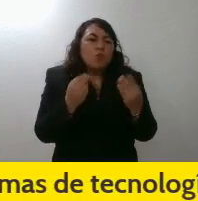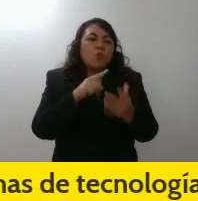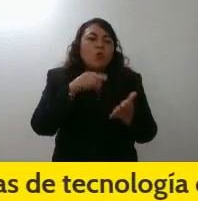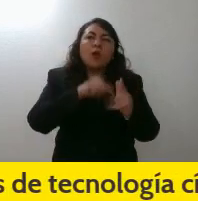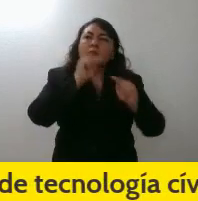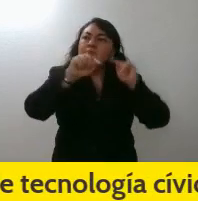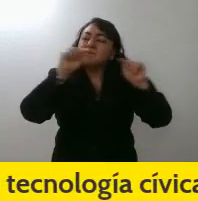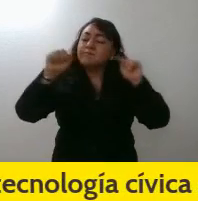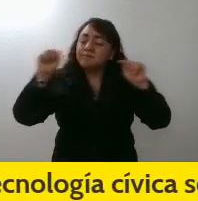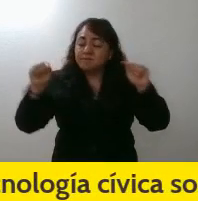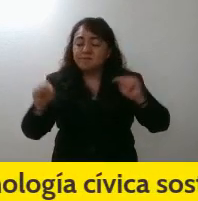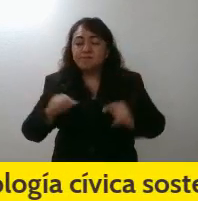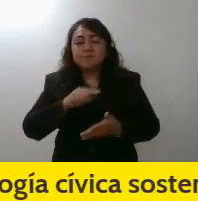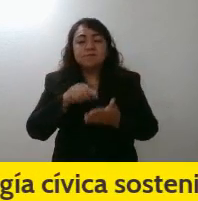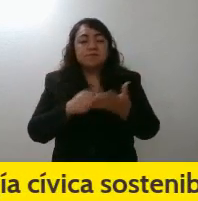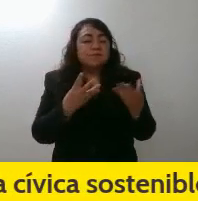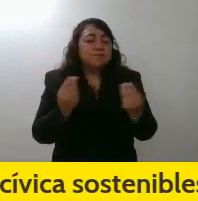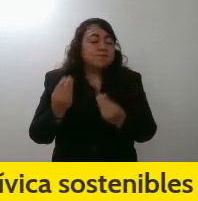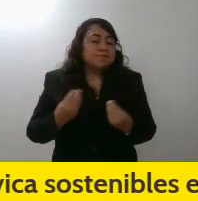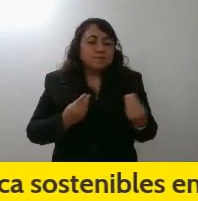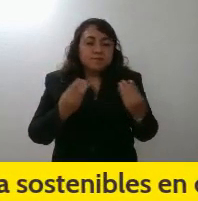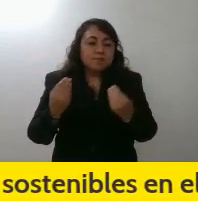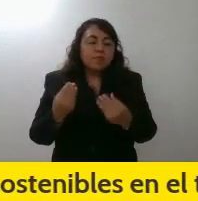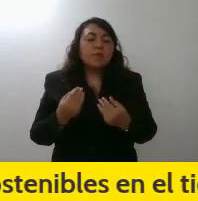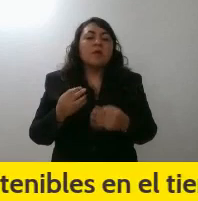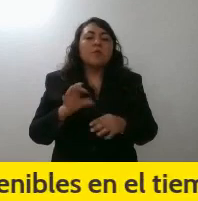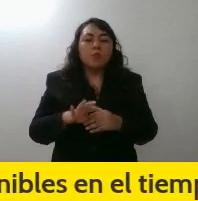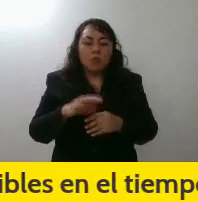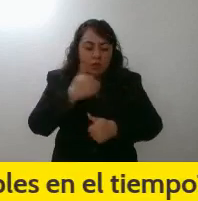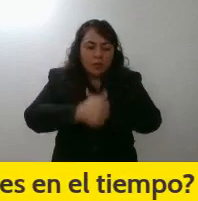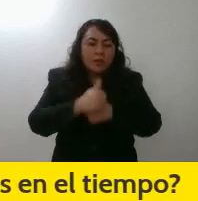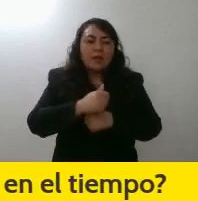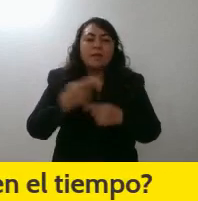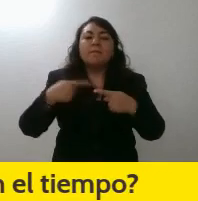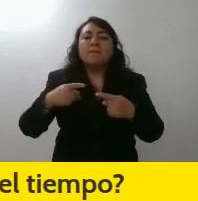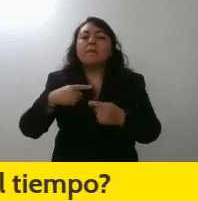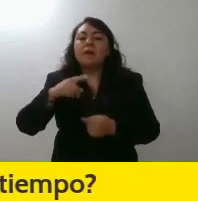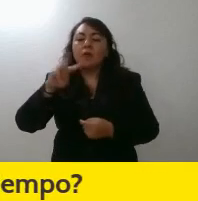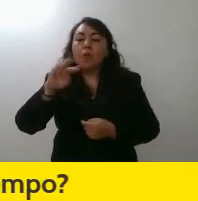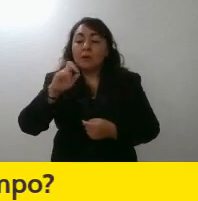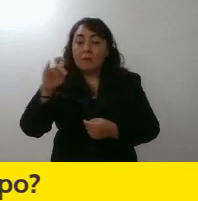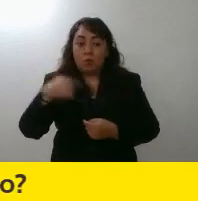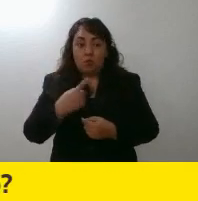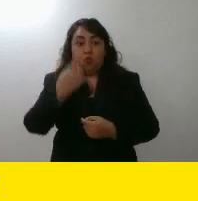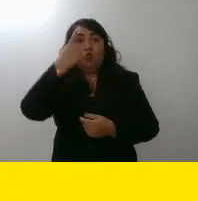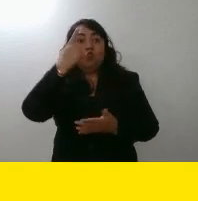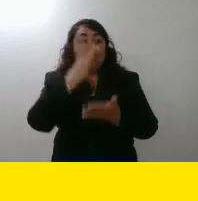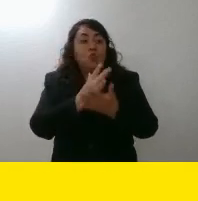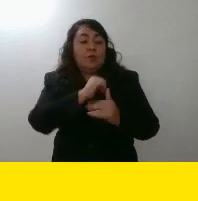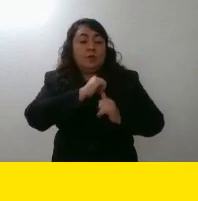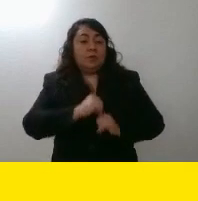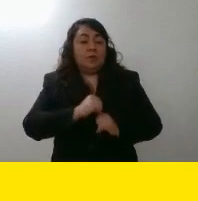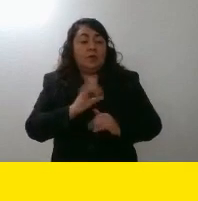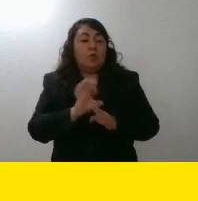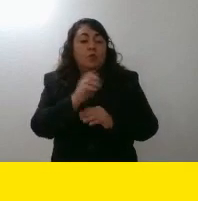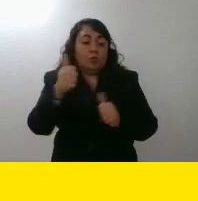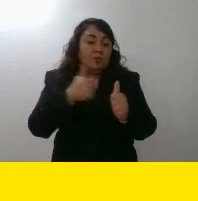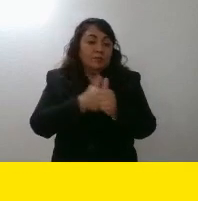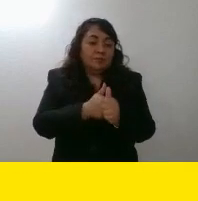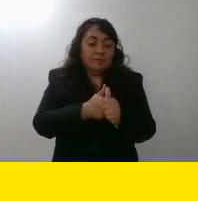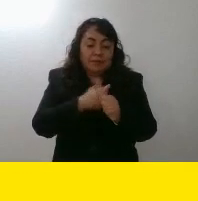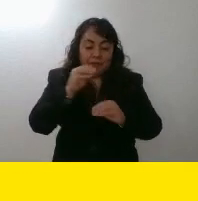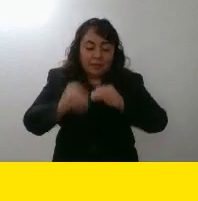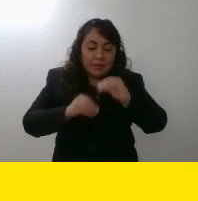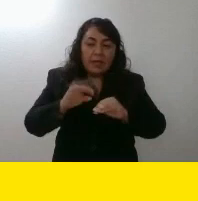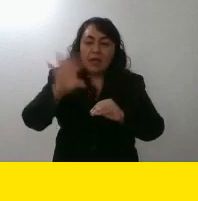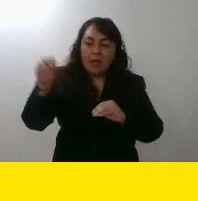lugares diferentes y era muy difícil para Wested ser la única institución que estuviese atrás de la búsqueda de nuevos